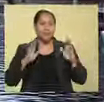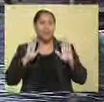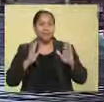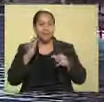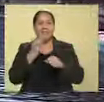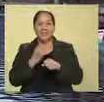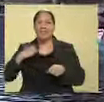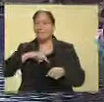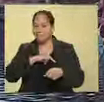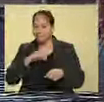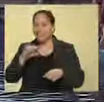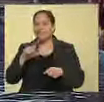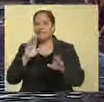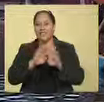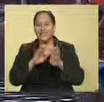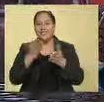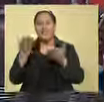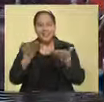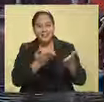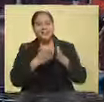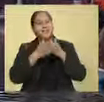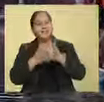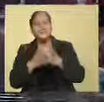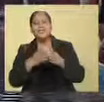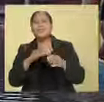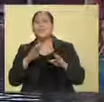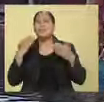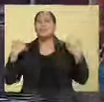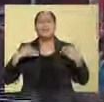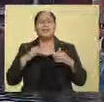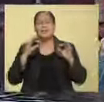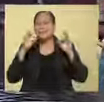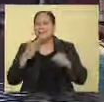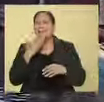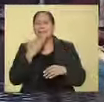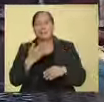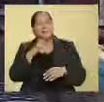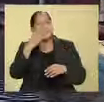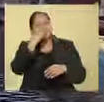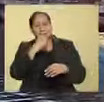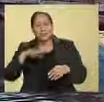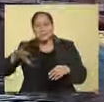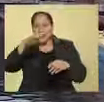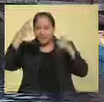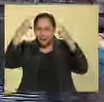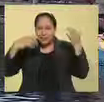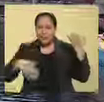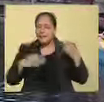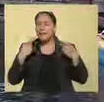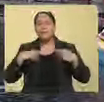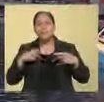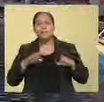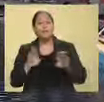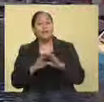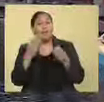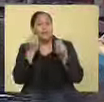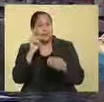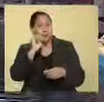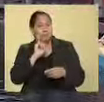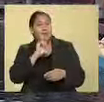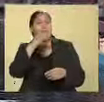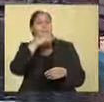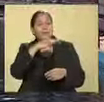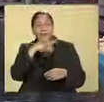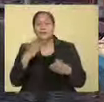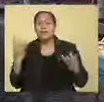Estamos regresando al embarcadero y de verdad que fue un paseo delicioso, estuvo muy padre el mariachi y la gente, tantas mujeres